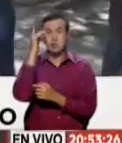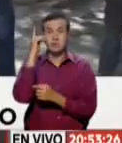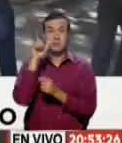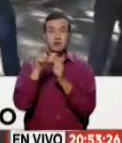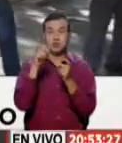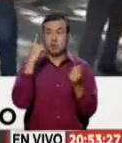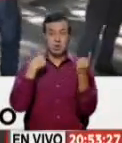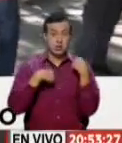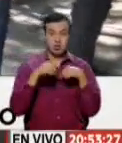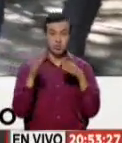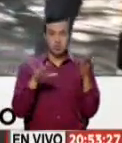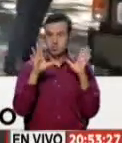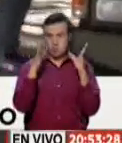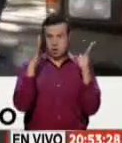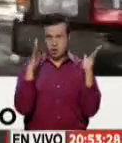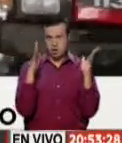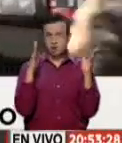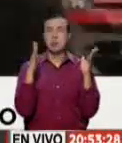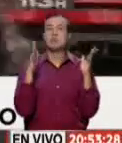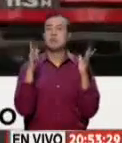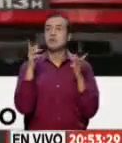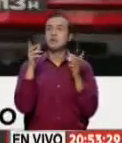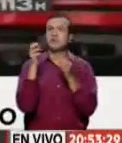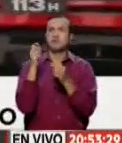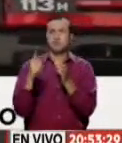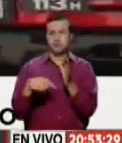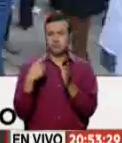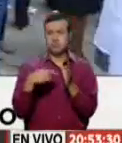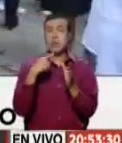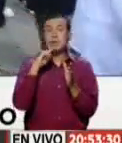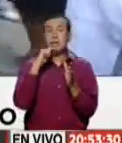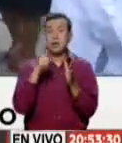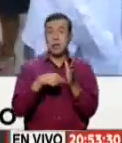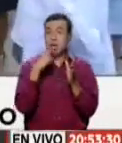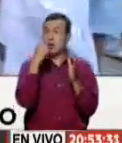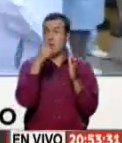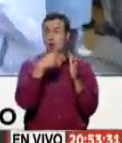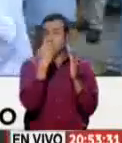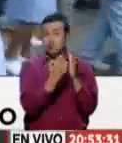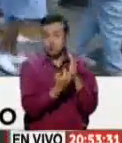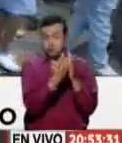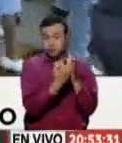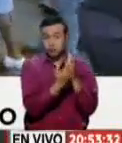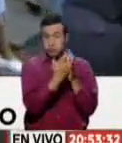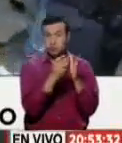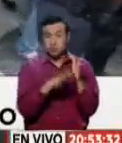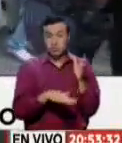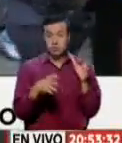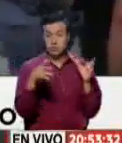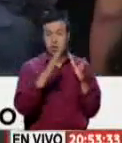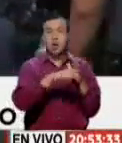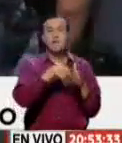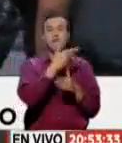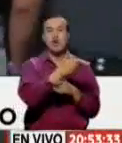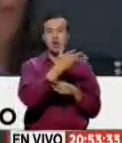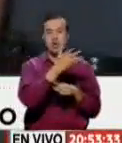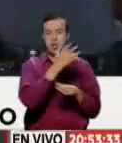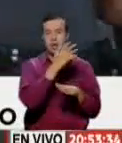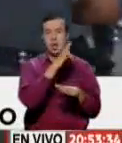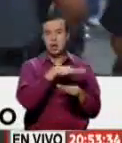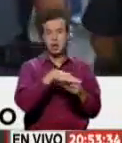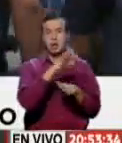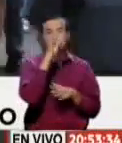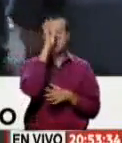registraran víctimas. El fuego inició en un motor de refrigeración del aire acondicionado situado en el área externa del Instituto del